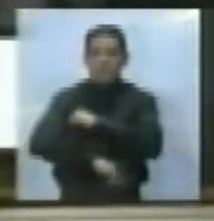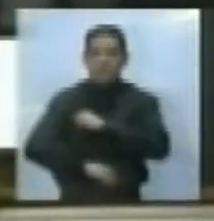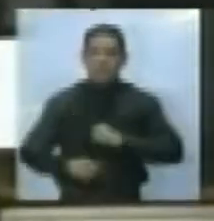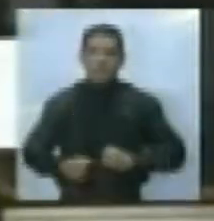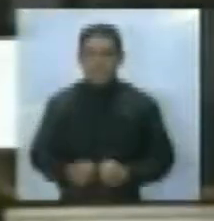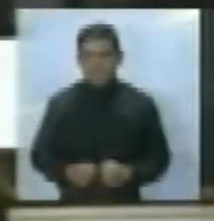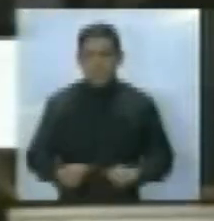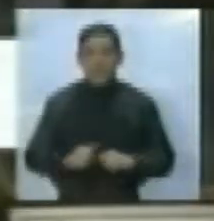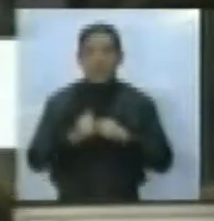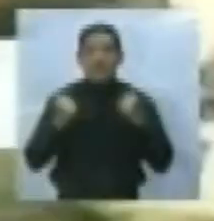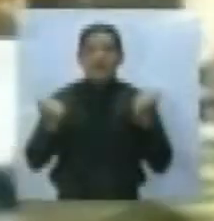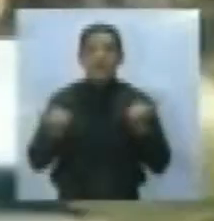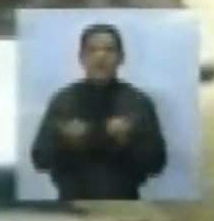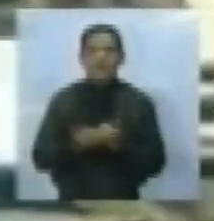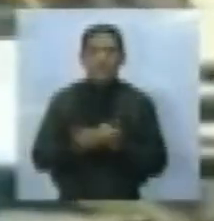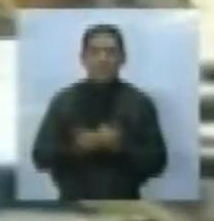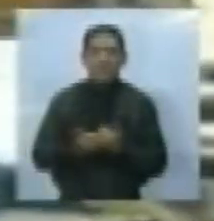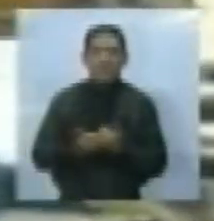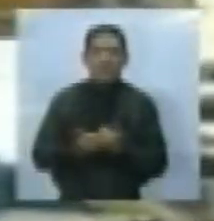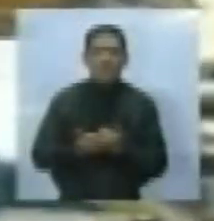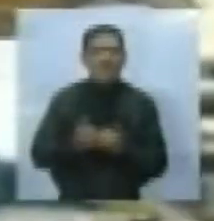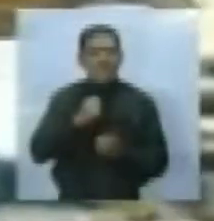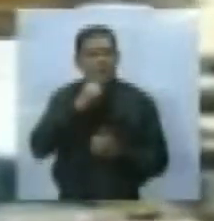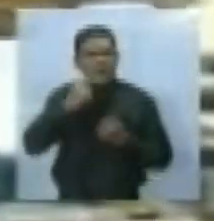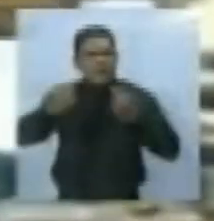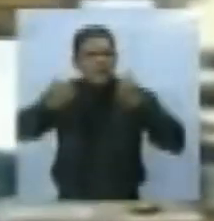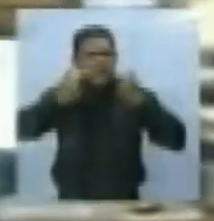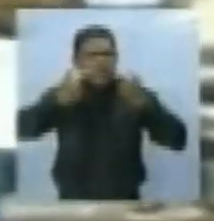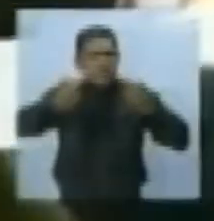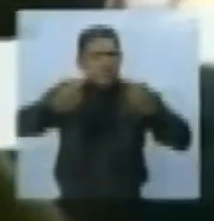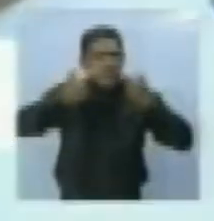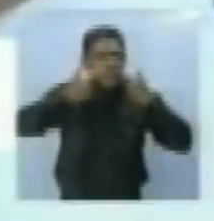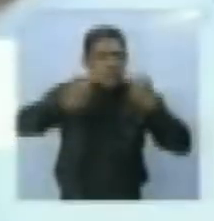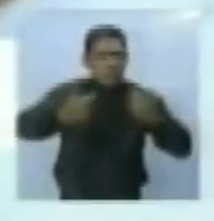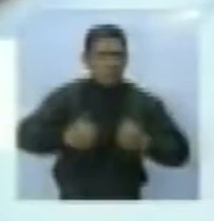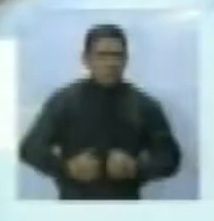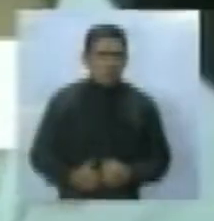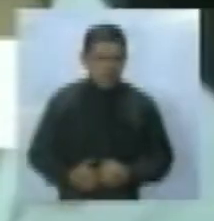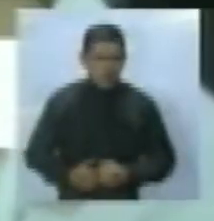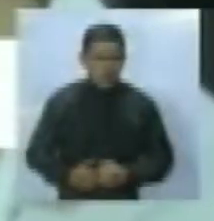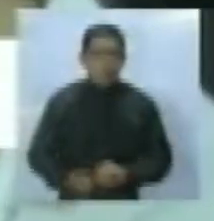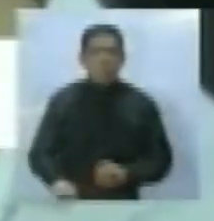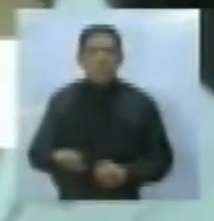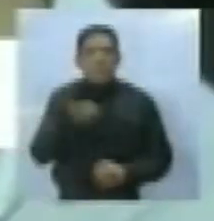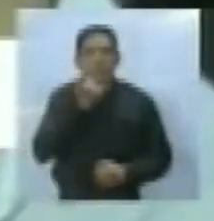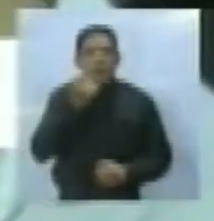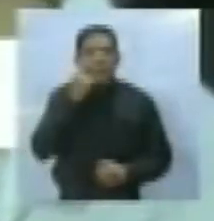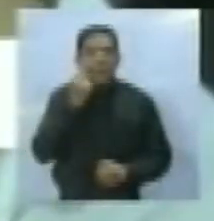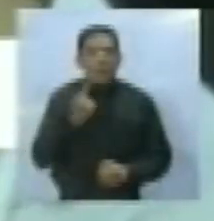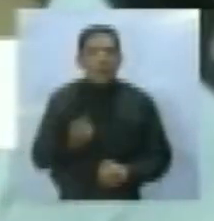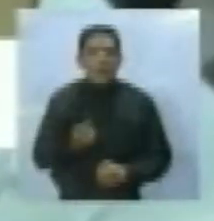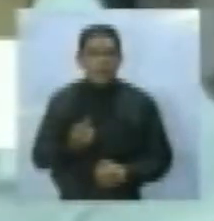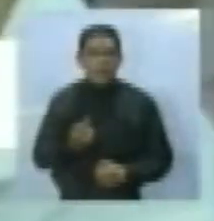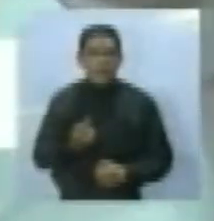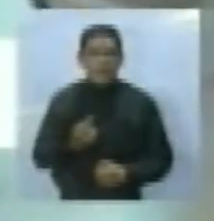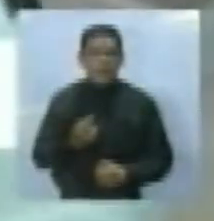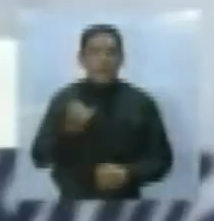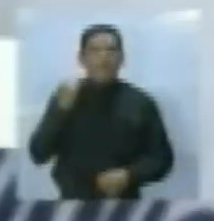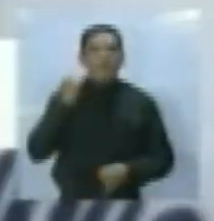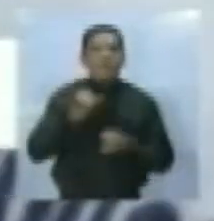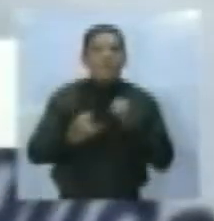es que en el pleno se cuestionó la falta de vigilancia y control sanitario por supuestas fallas en las pruebas rápidas del virus